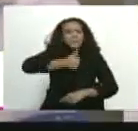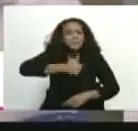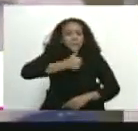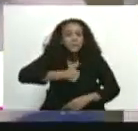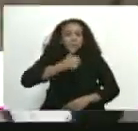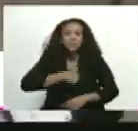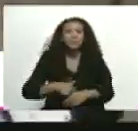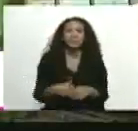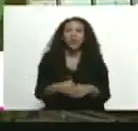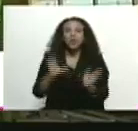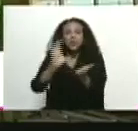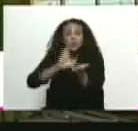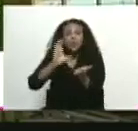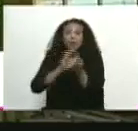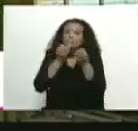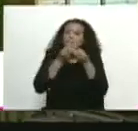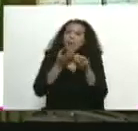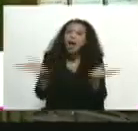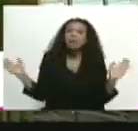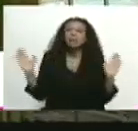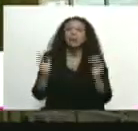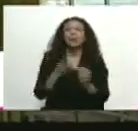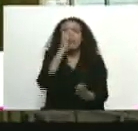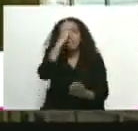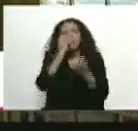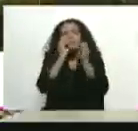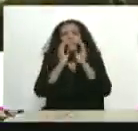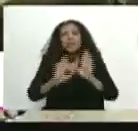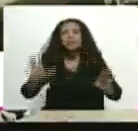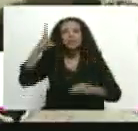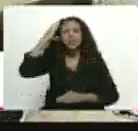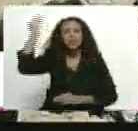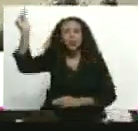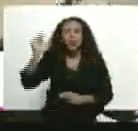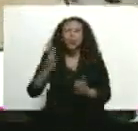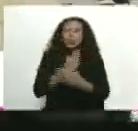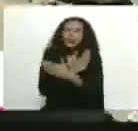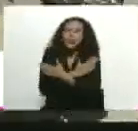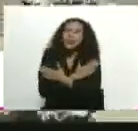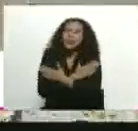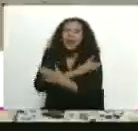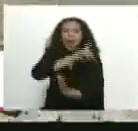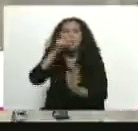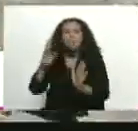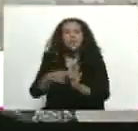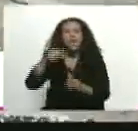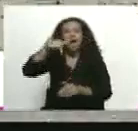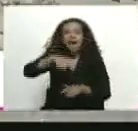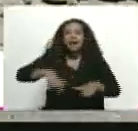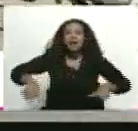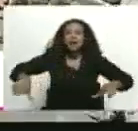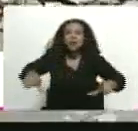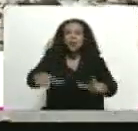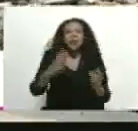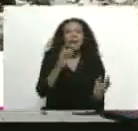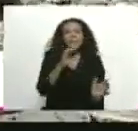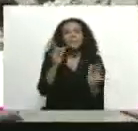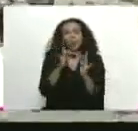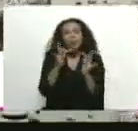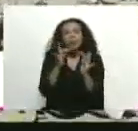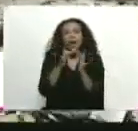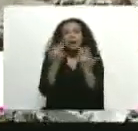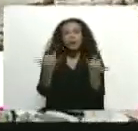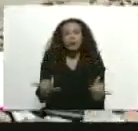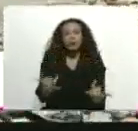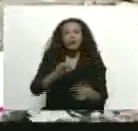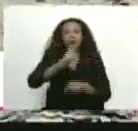hidalguía, una ciudad para todas y todos. Bendiciones, presidente, se le quiere un mundo. Desde acá, nuestro pase, presidente, al